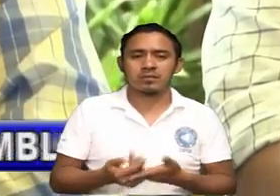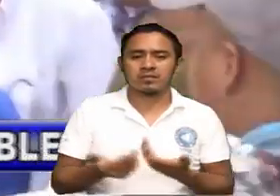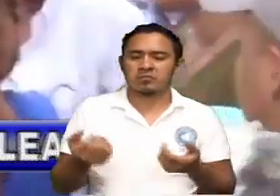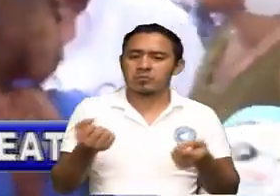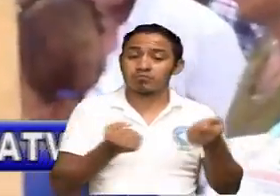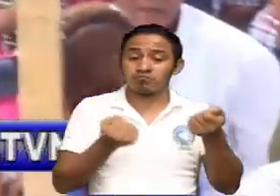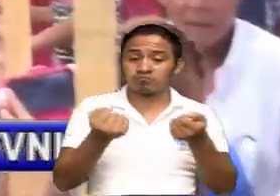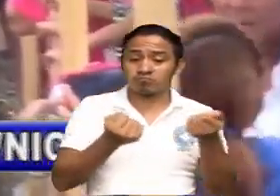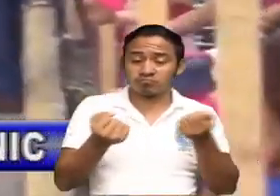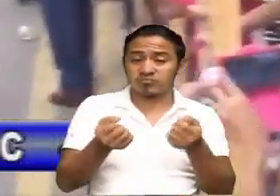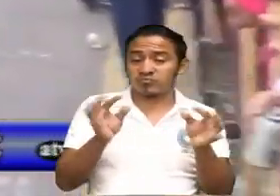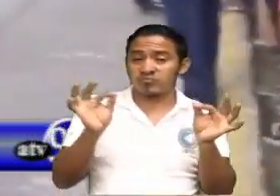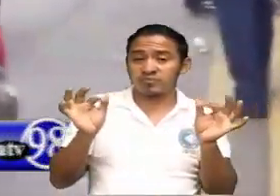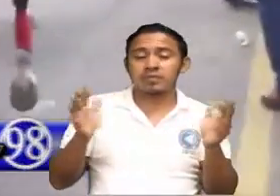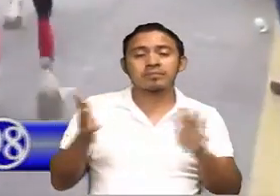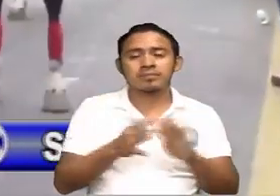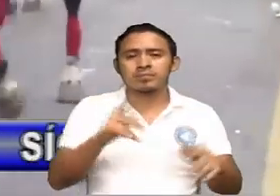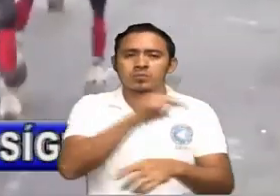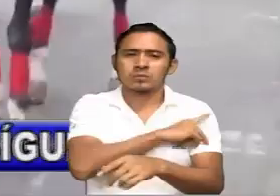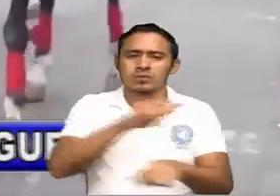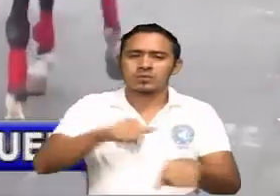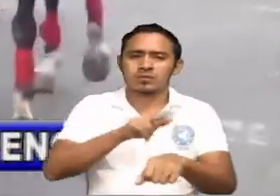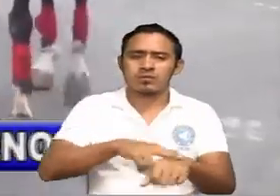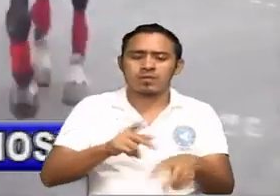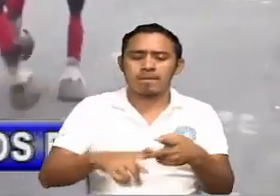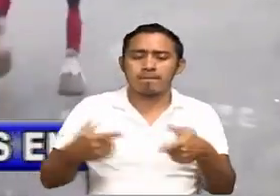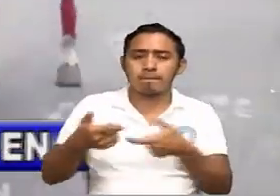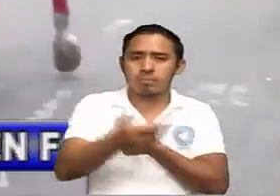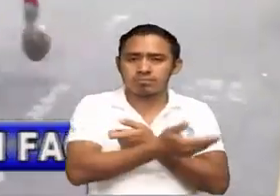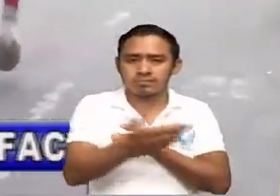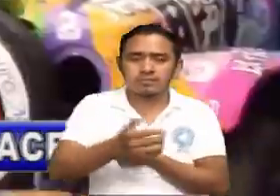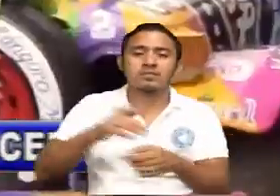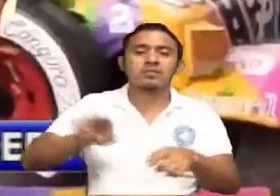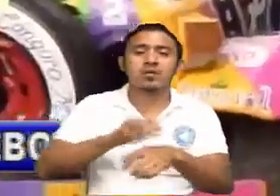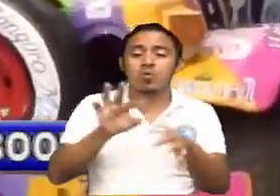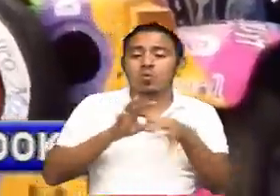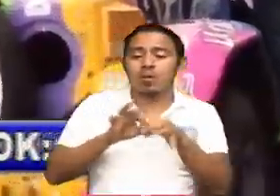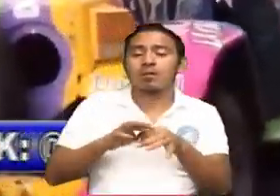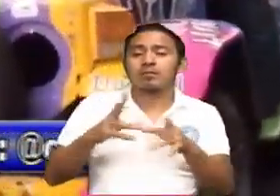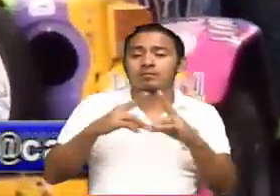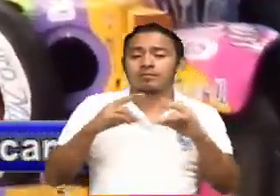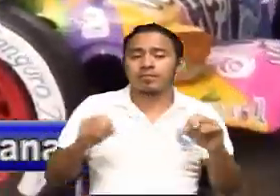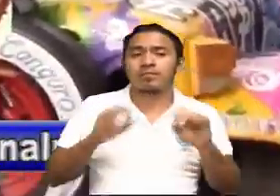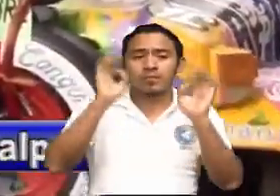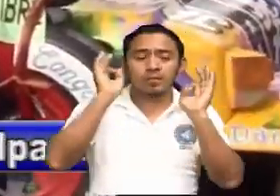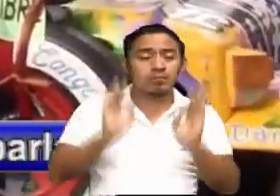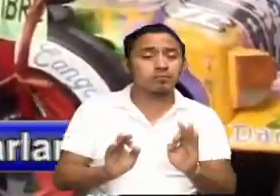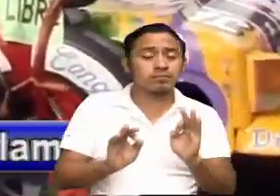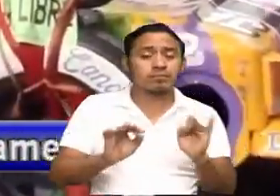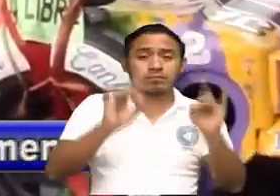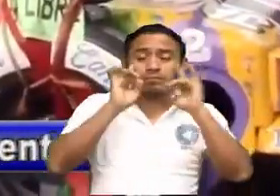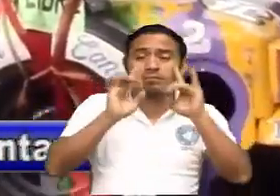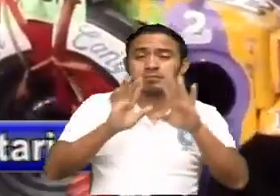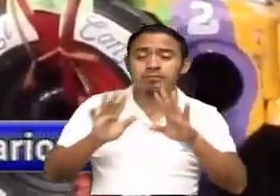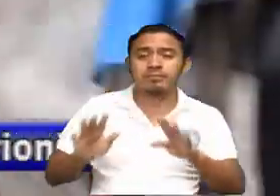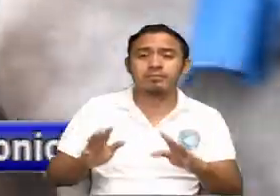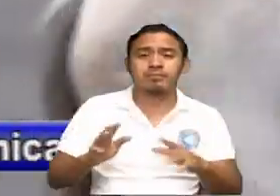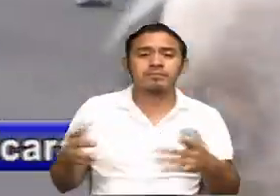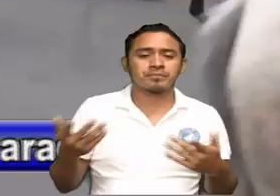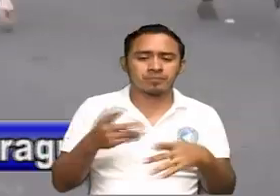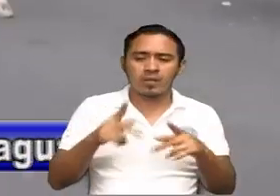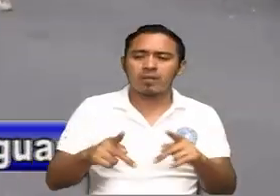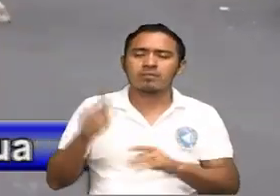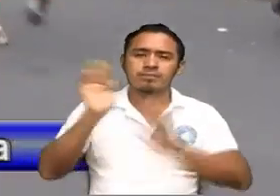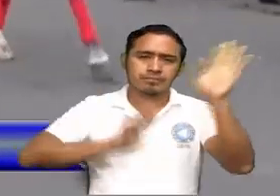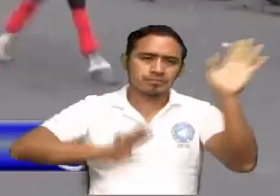clásicos. La Policía Nacional y los Bomberos Unificados de Nicaragua garantizarán la seguridad de los asistentes a